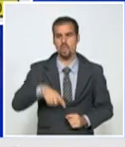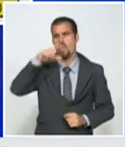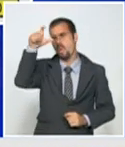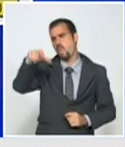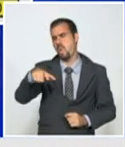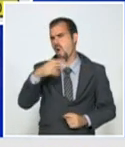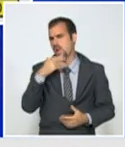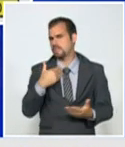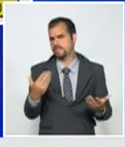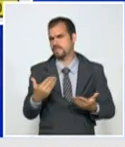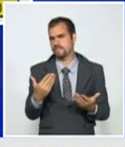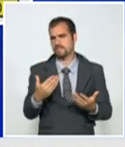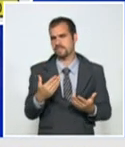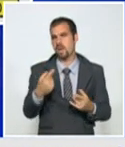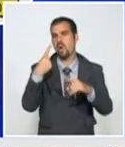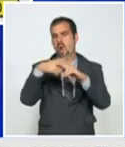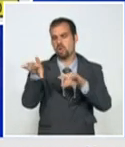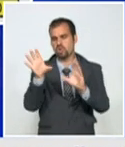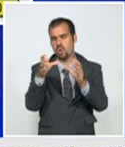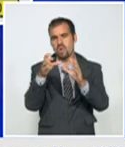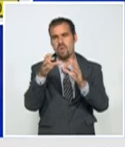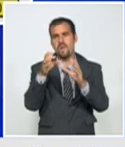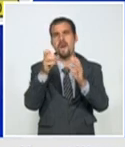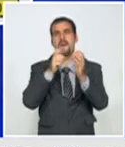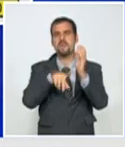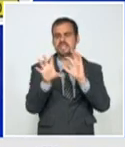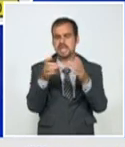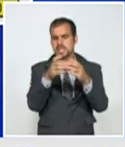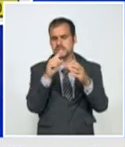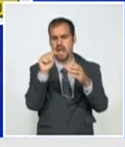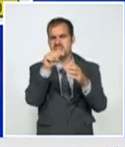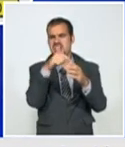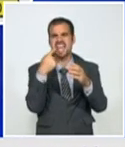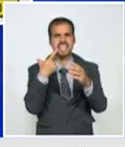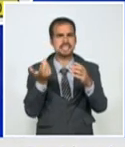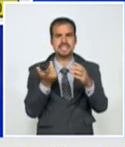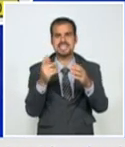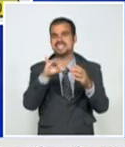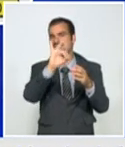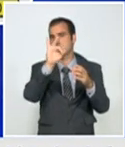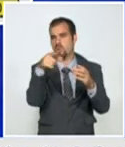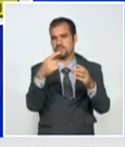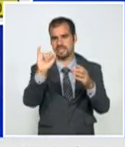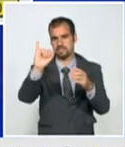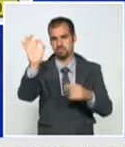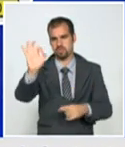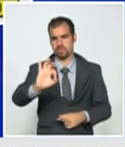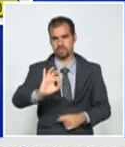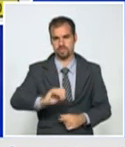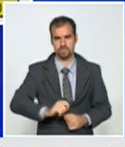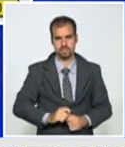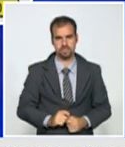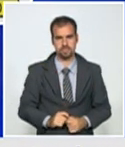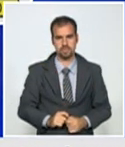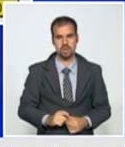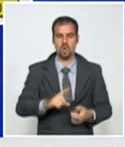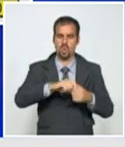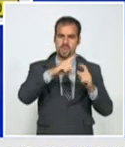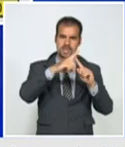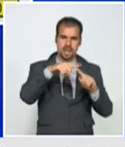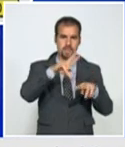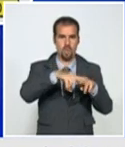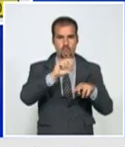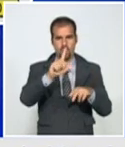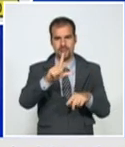el grupo de provincias donde está el 7,6%. Guantánamo, Holguín,